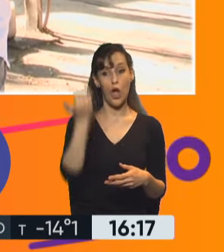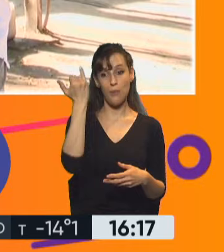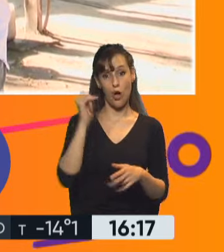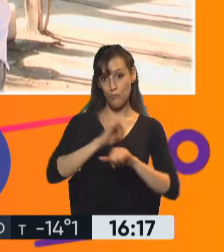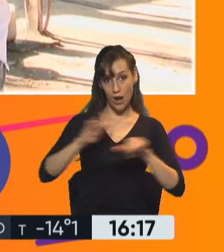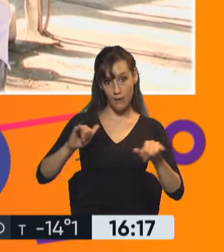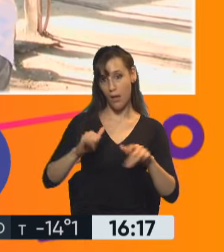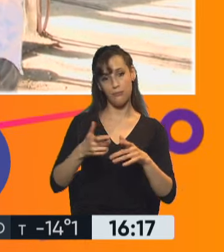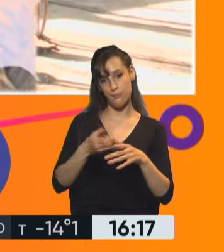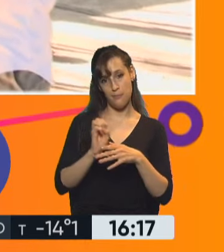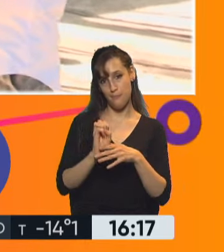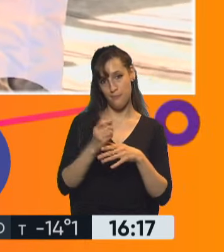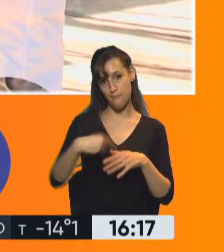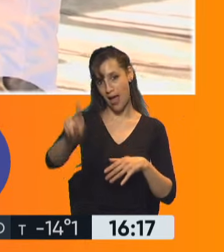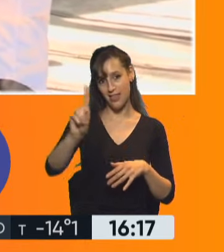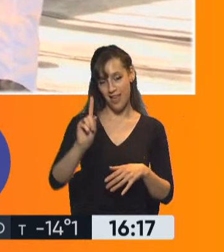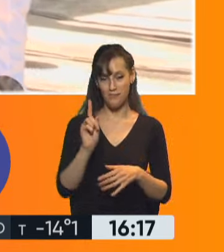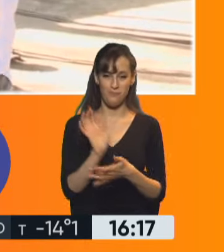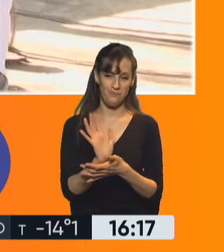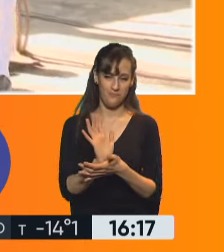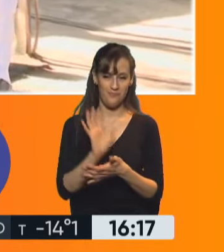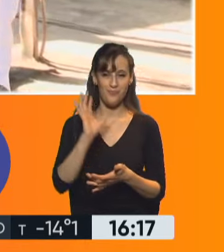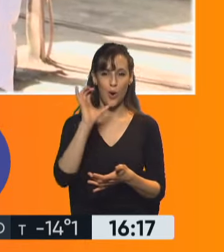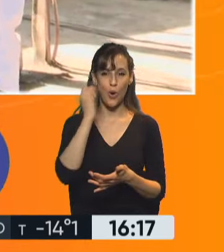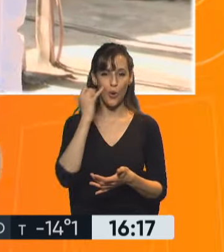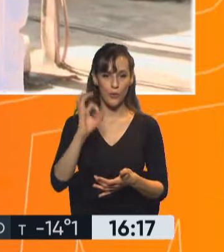Tere, nuestro representante es de lo mejorcito.